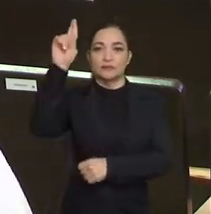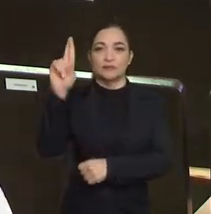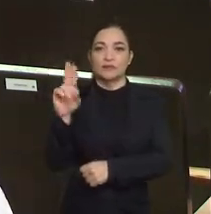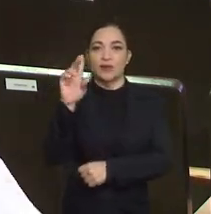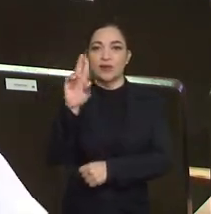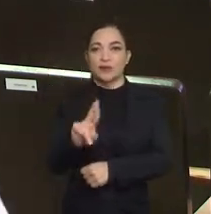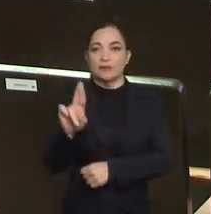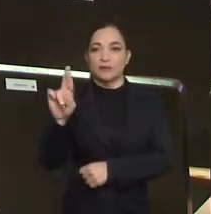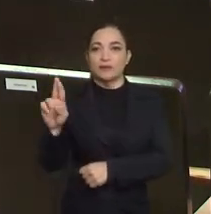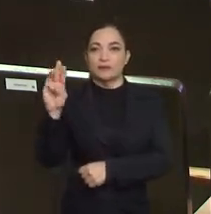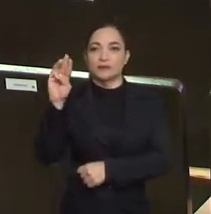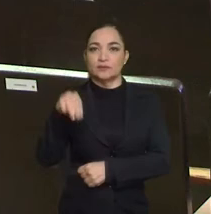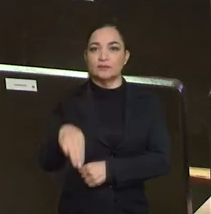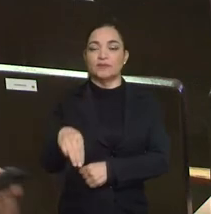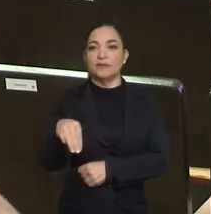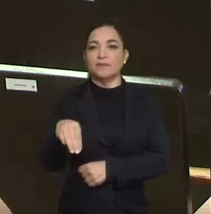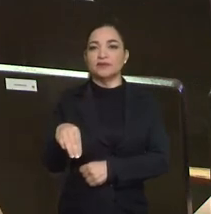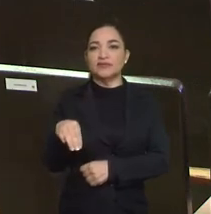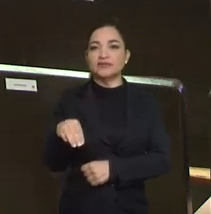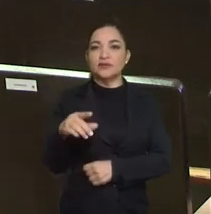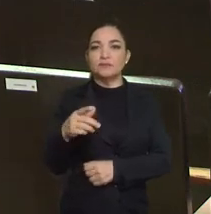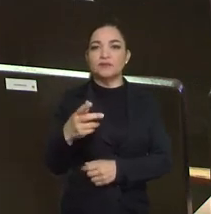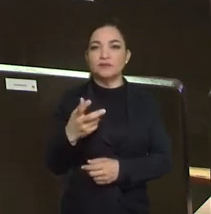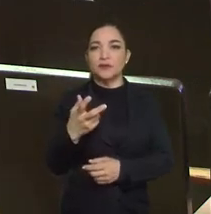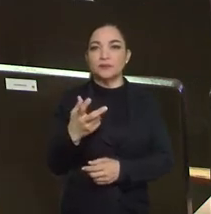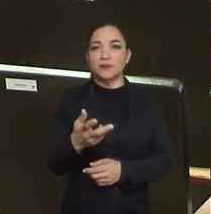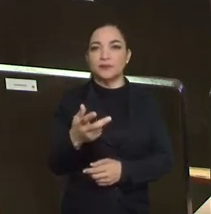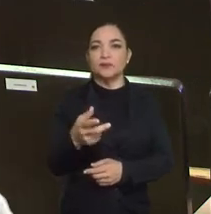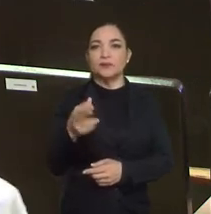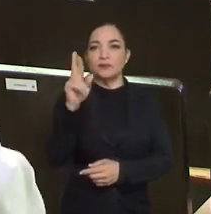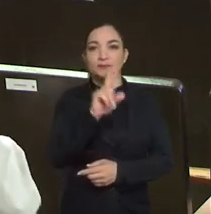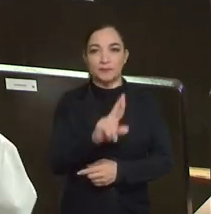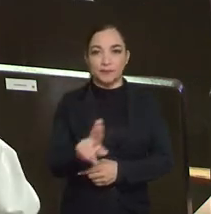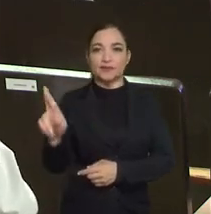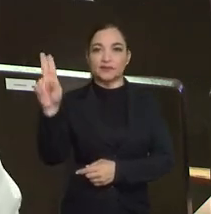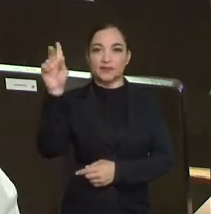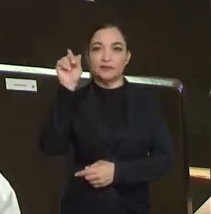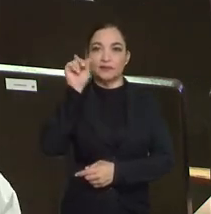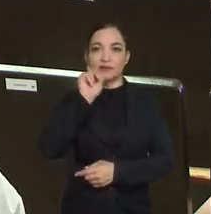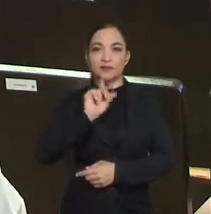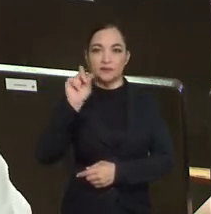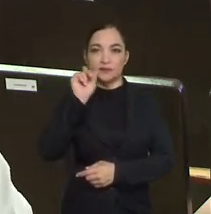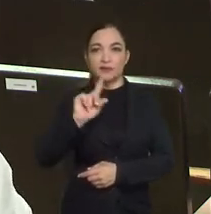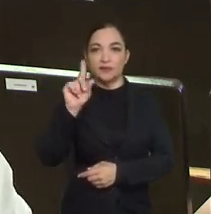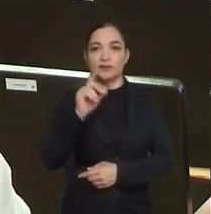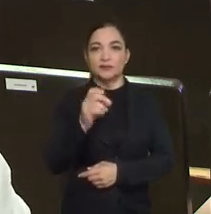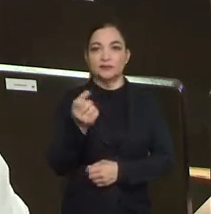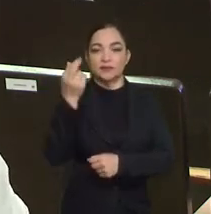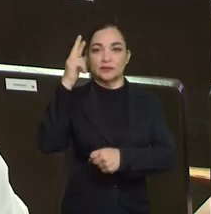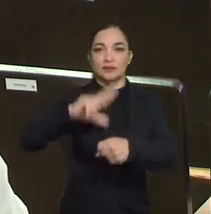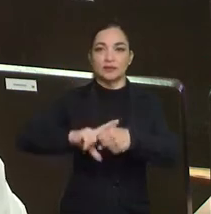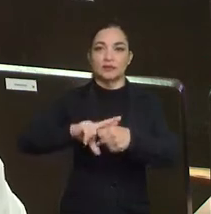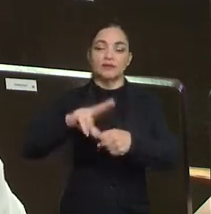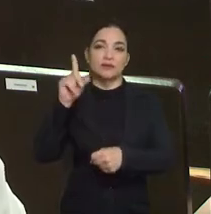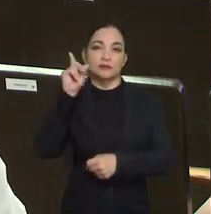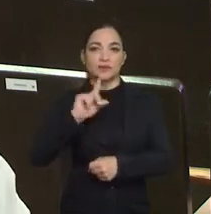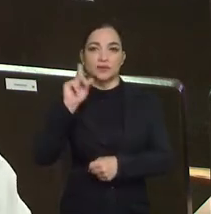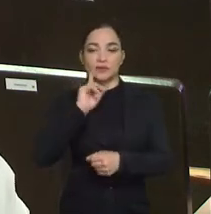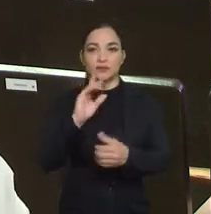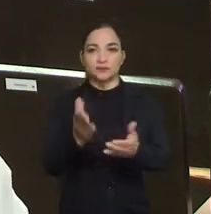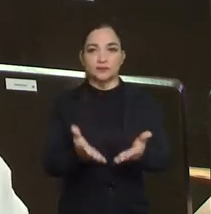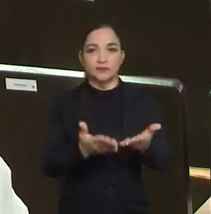Insunza Cázares, el secretario general de gobierno. La doctora María Teresa Guerra, titular de Secretaría de Mujeres. Buenos días, adelante.